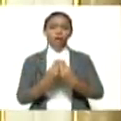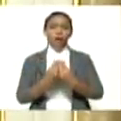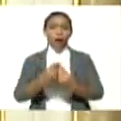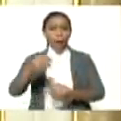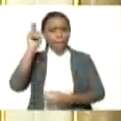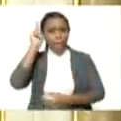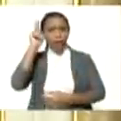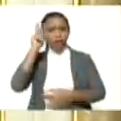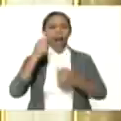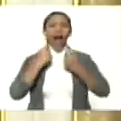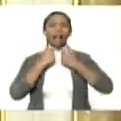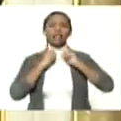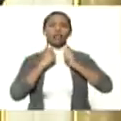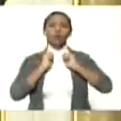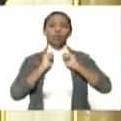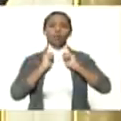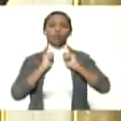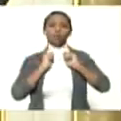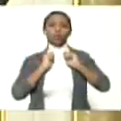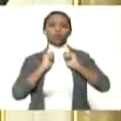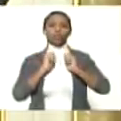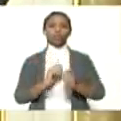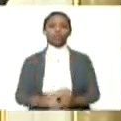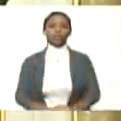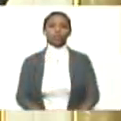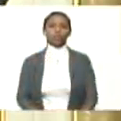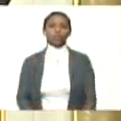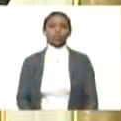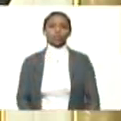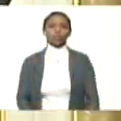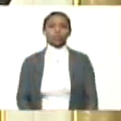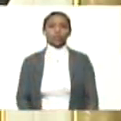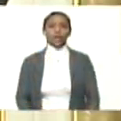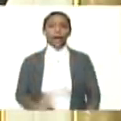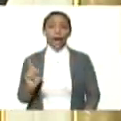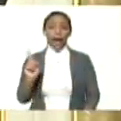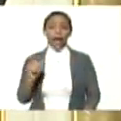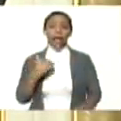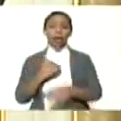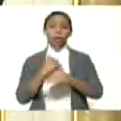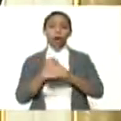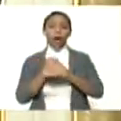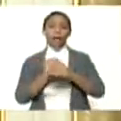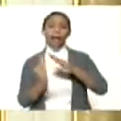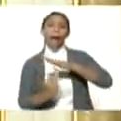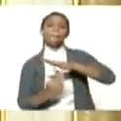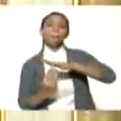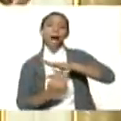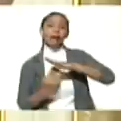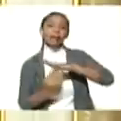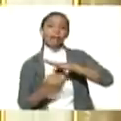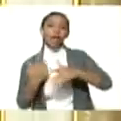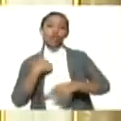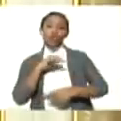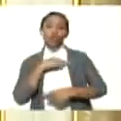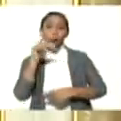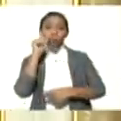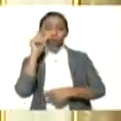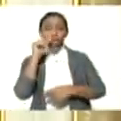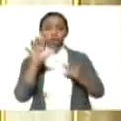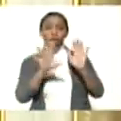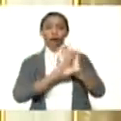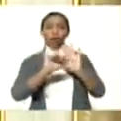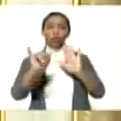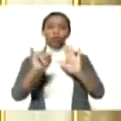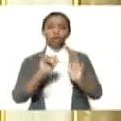profe Aristóbulo Isturiz. Era nuestro soporte. Nosotros éramos los muchachos de la constituyente,